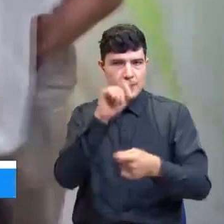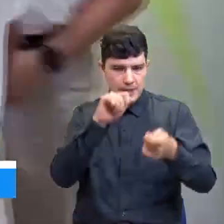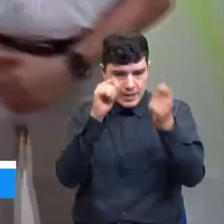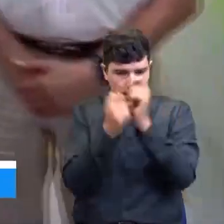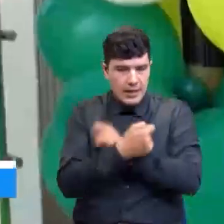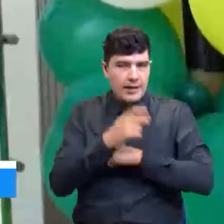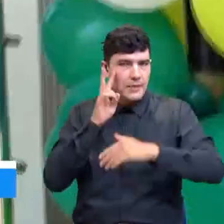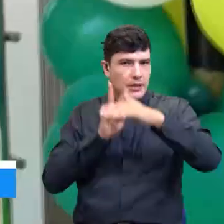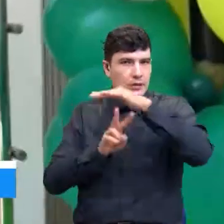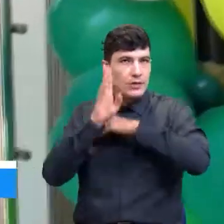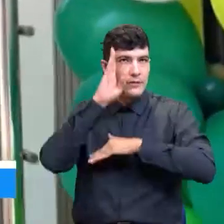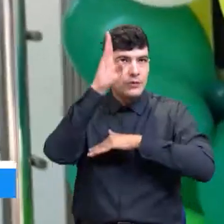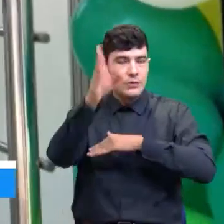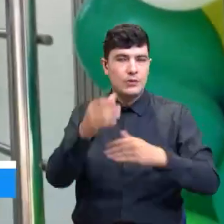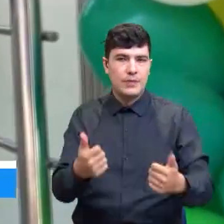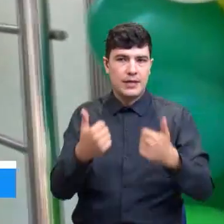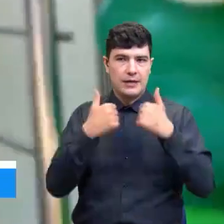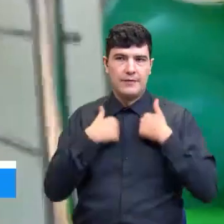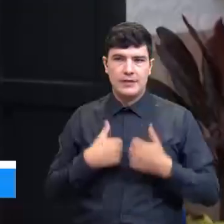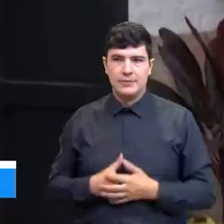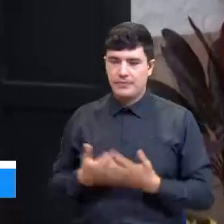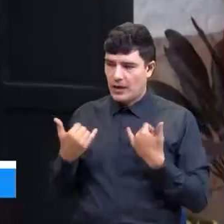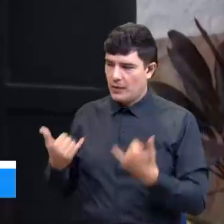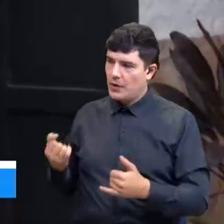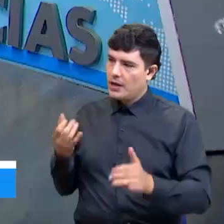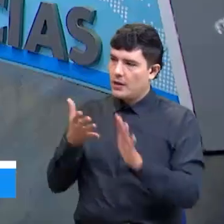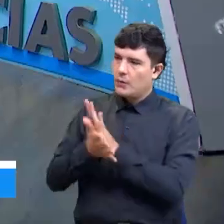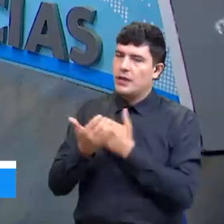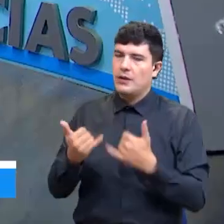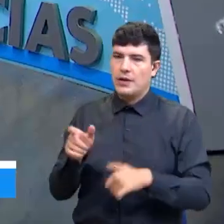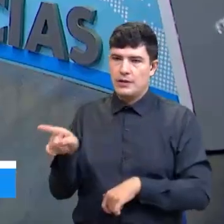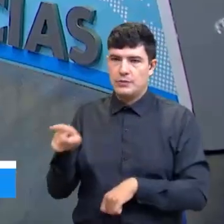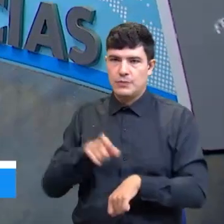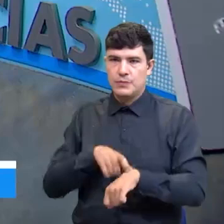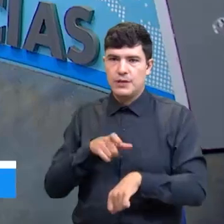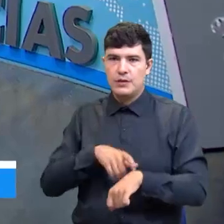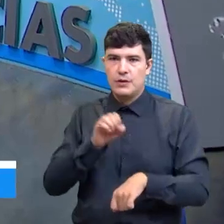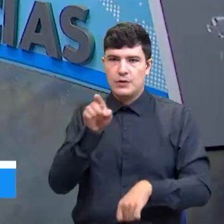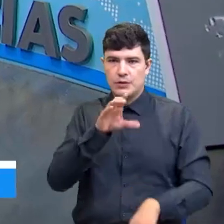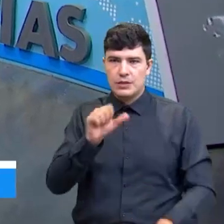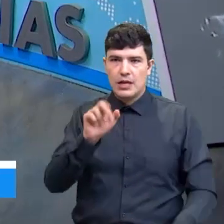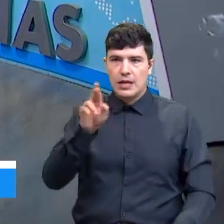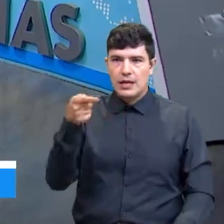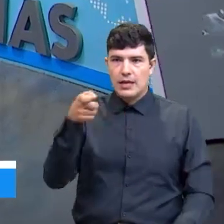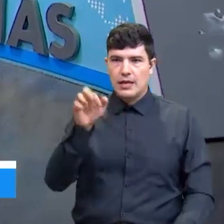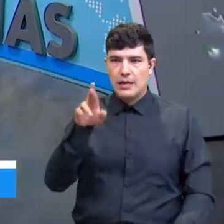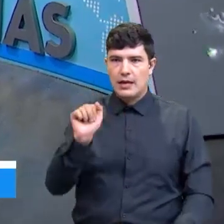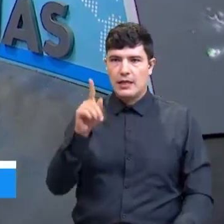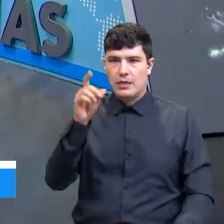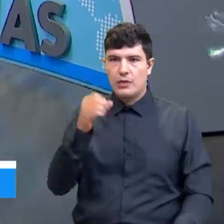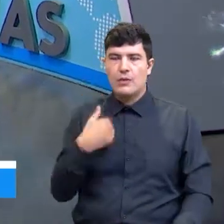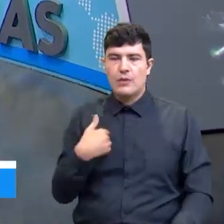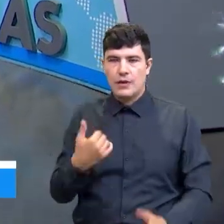transformando para bien Es todo lo que tenía por encontrar por contarles por el momento soy Oscar Gerardo Hernández Oriente noticias estamos informando